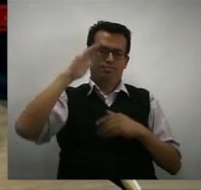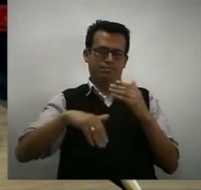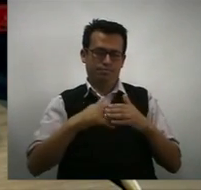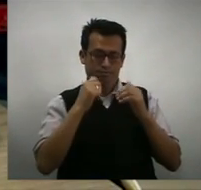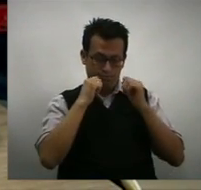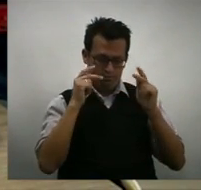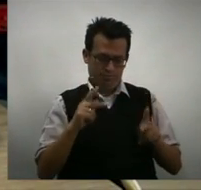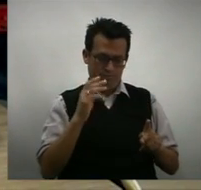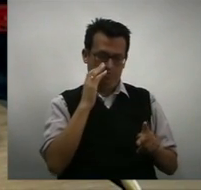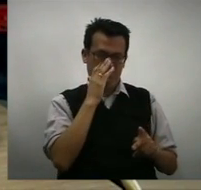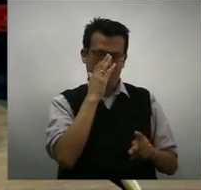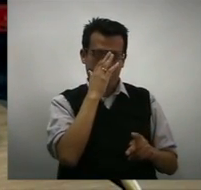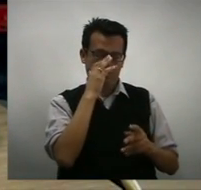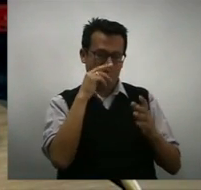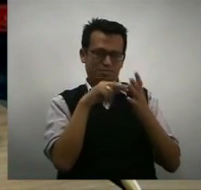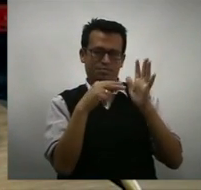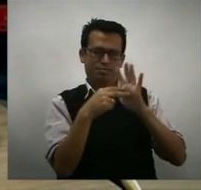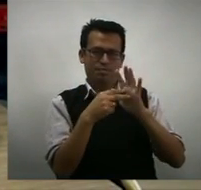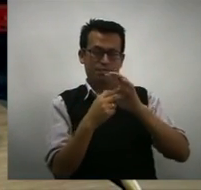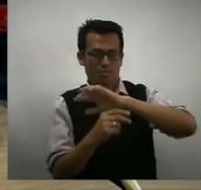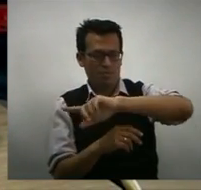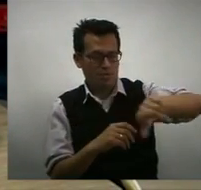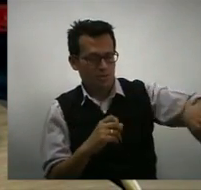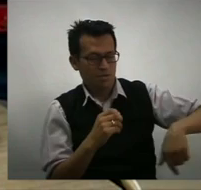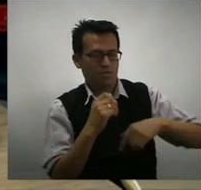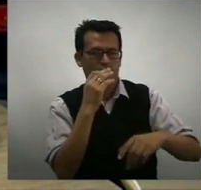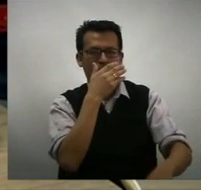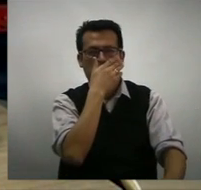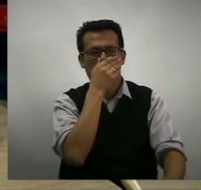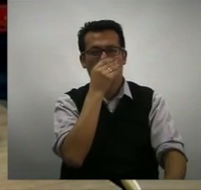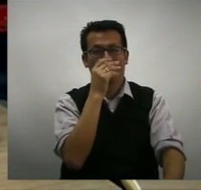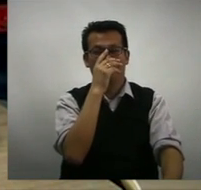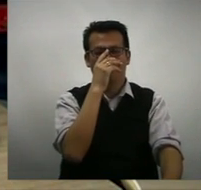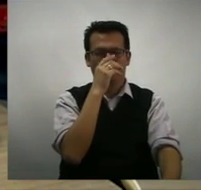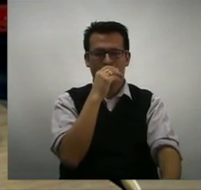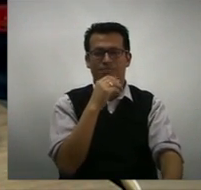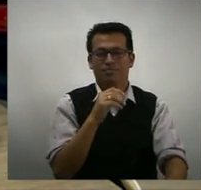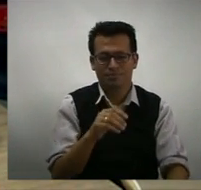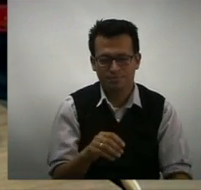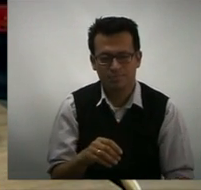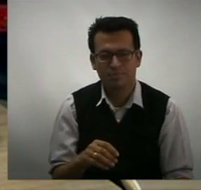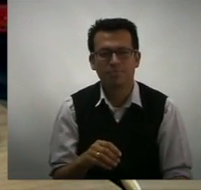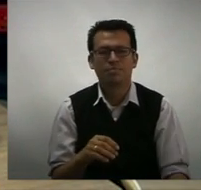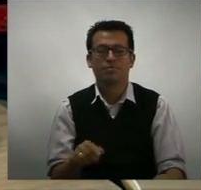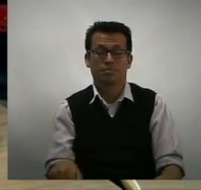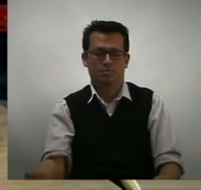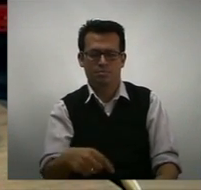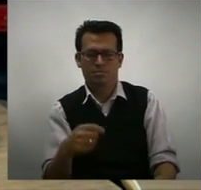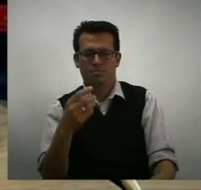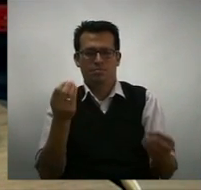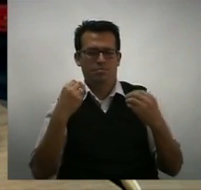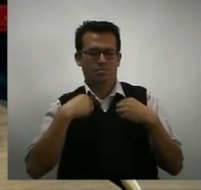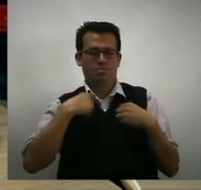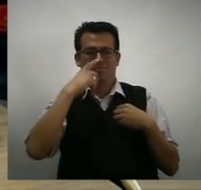al planeta. Tales circunstancias obligaron al ser humano a constituir núcleos microsociales que facilitaran la integración en